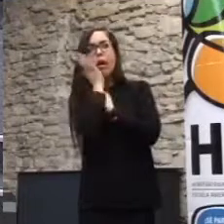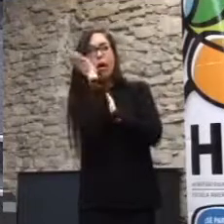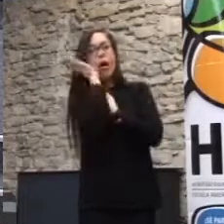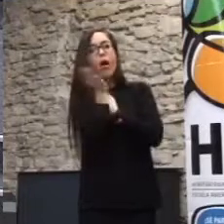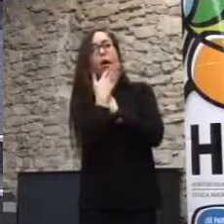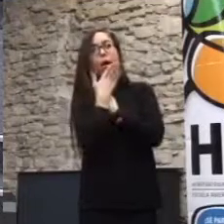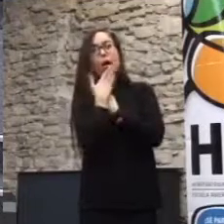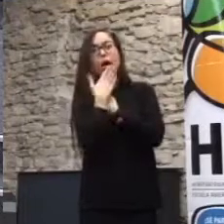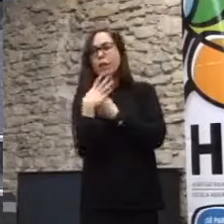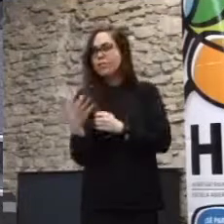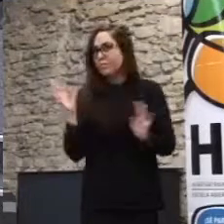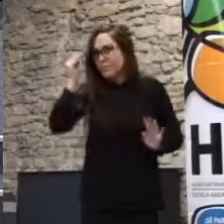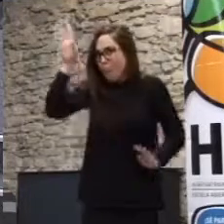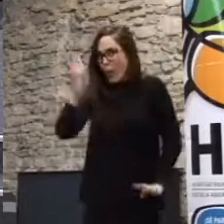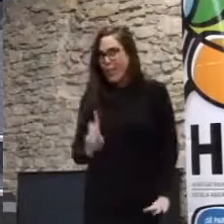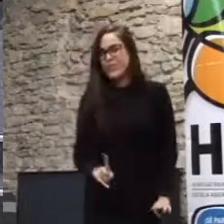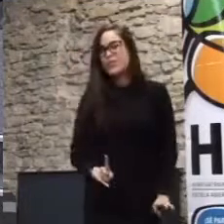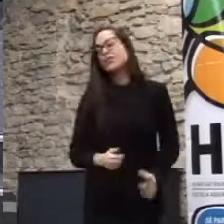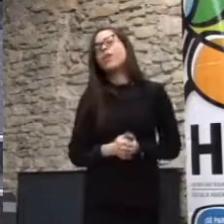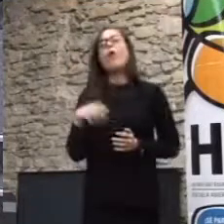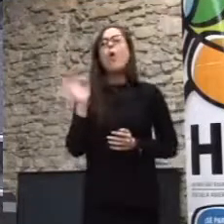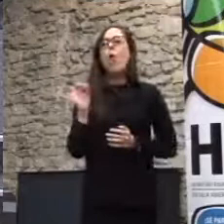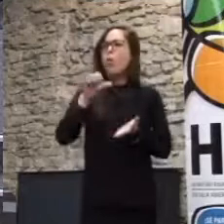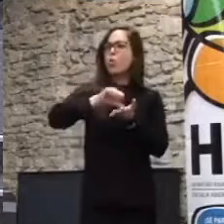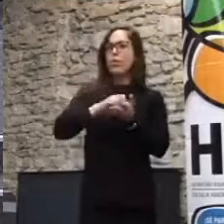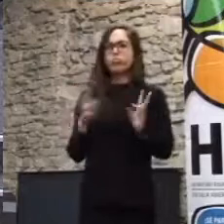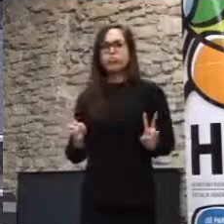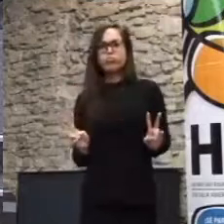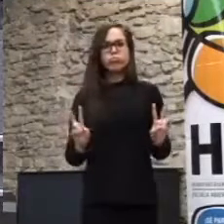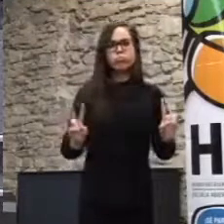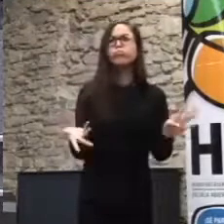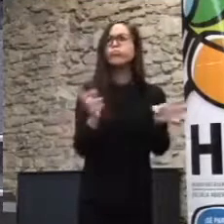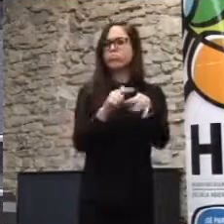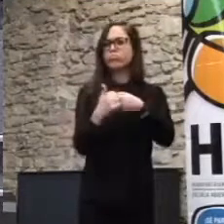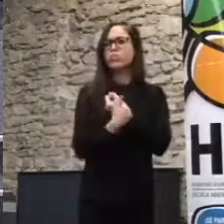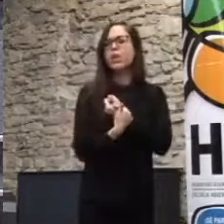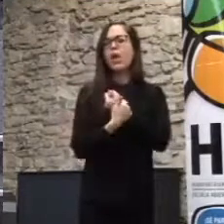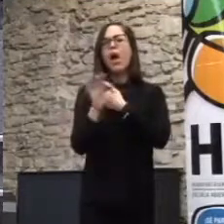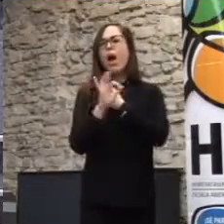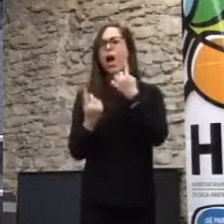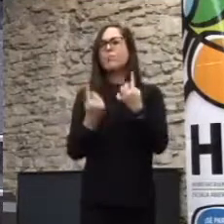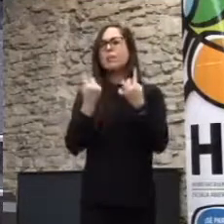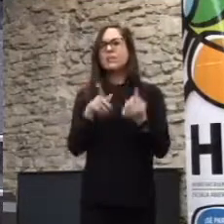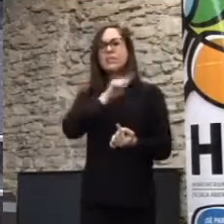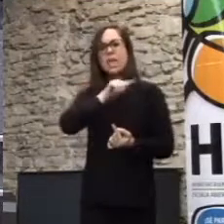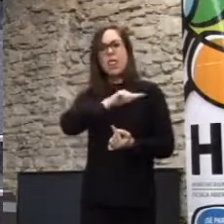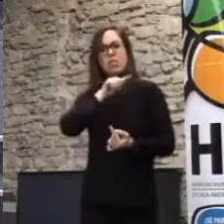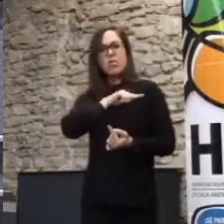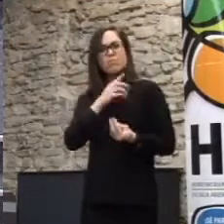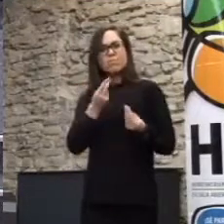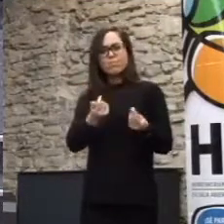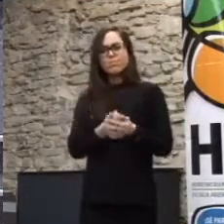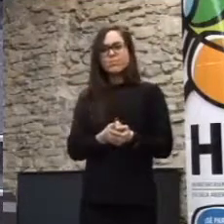que no. ¿Ciudad que está continuamente convulsionada? La sensación que muchas veces da, doy un poco ahí mi opinión, ¿eh? Muchas veces